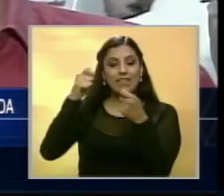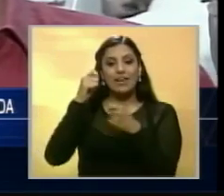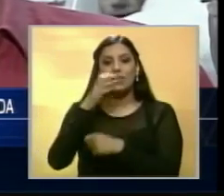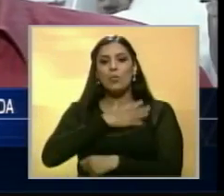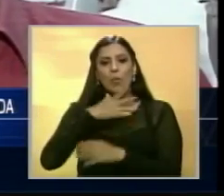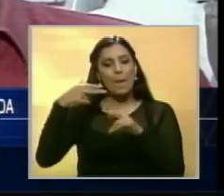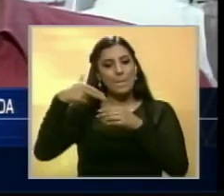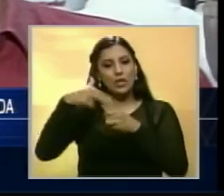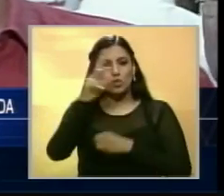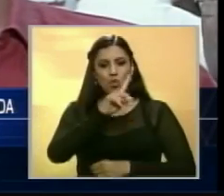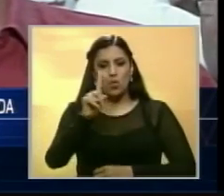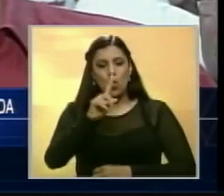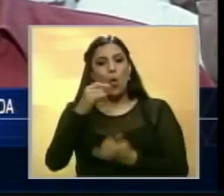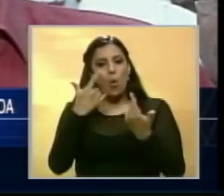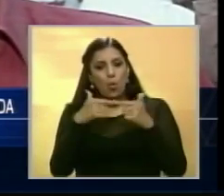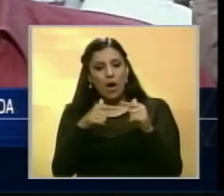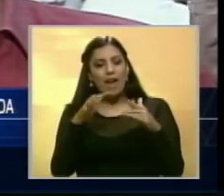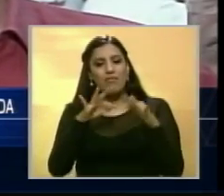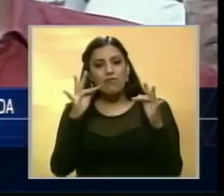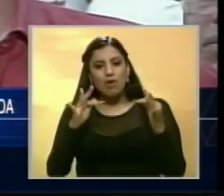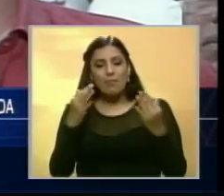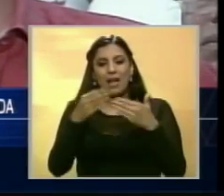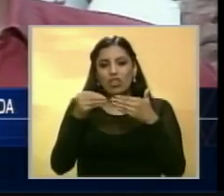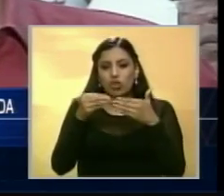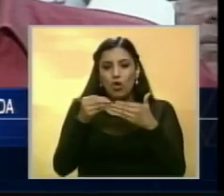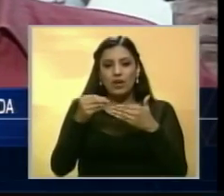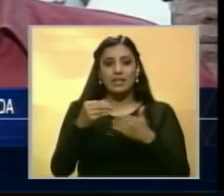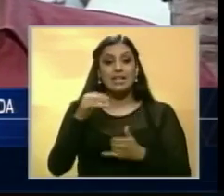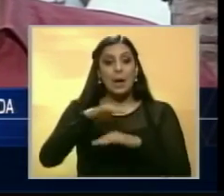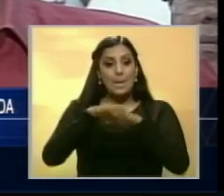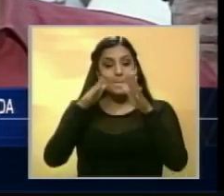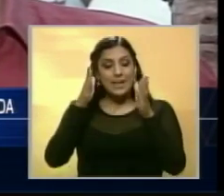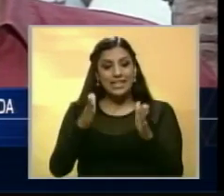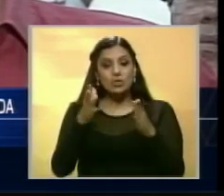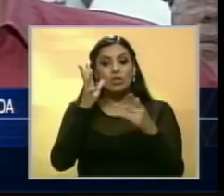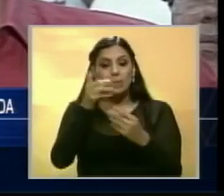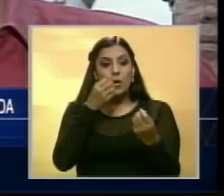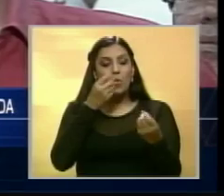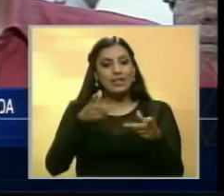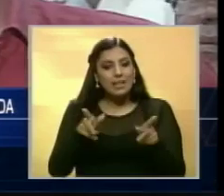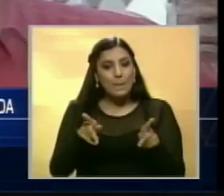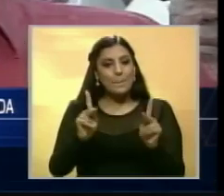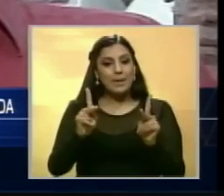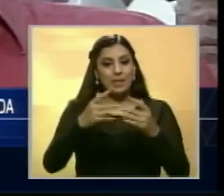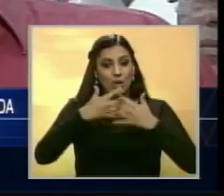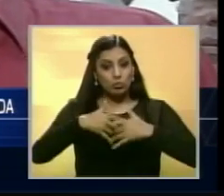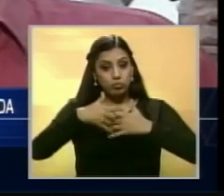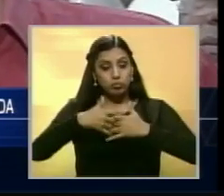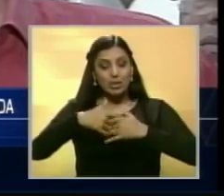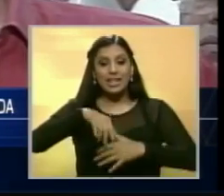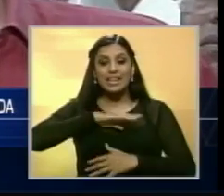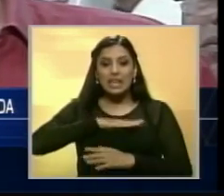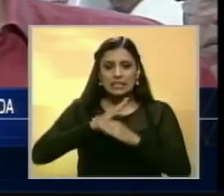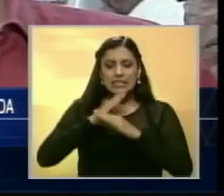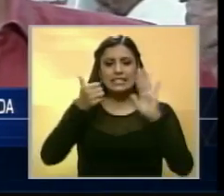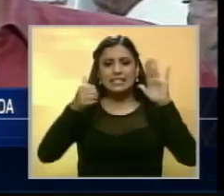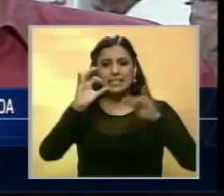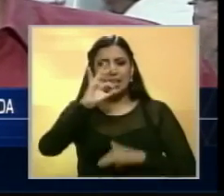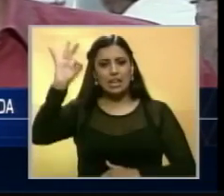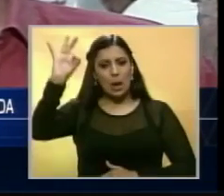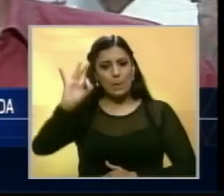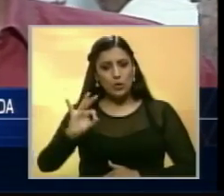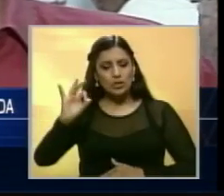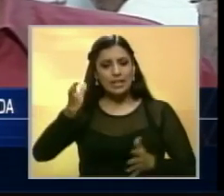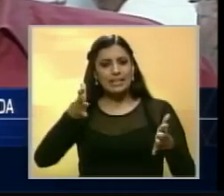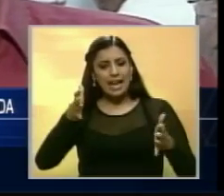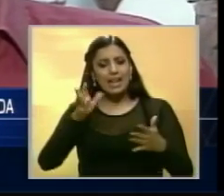no petroleras como un mecanismo para generar divisas. El ministro detalló que han permitido que los productores retengan el 60% de